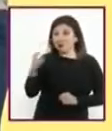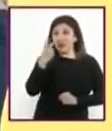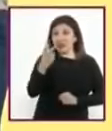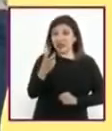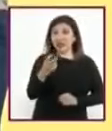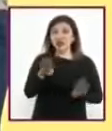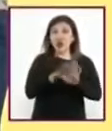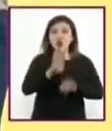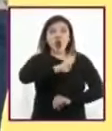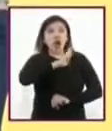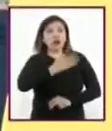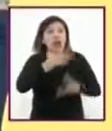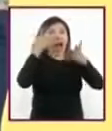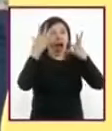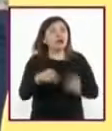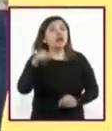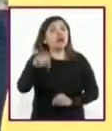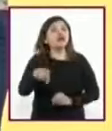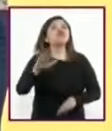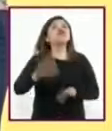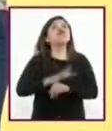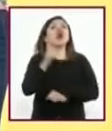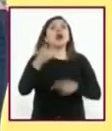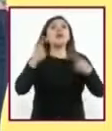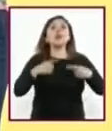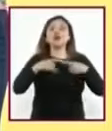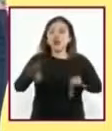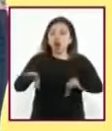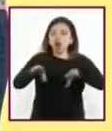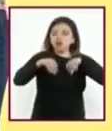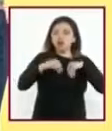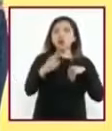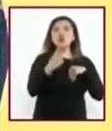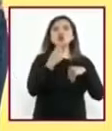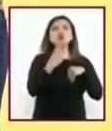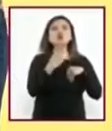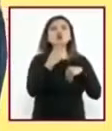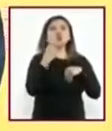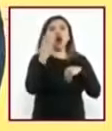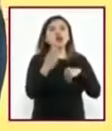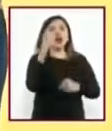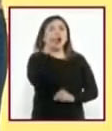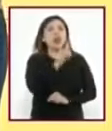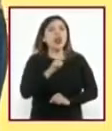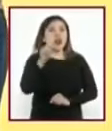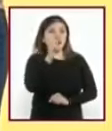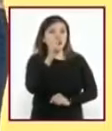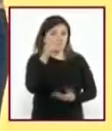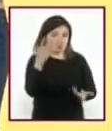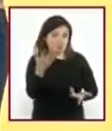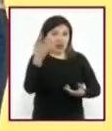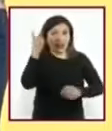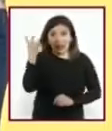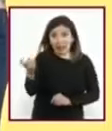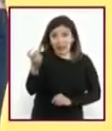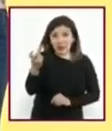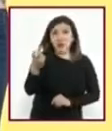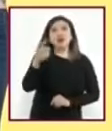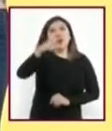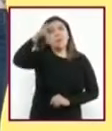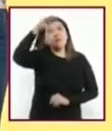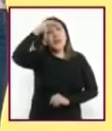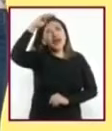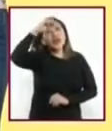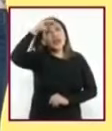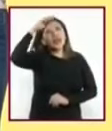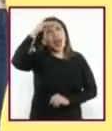riqueza del español consiste en la apropiación que los usuarios hacemos de esta lengua. De esta manera, más que pensar en